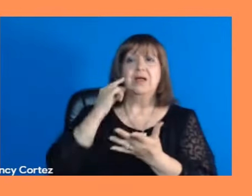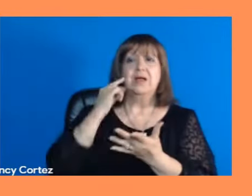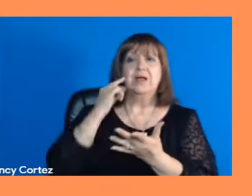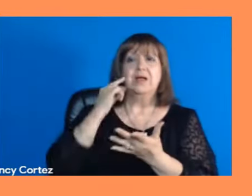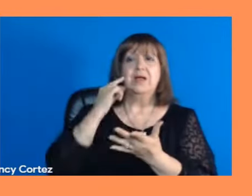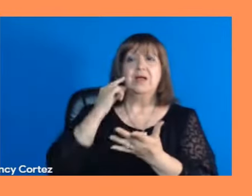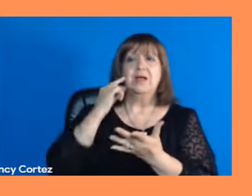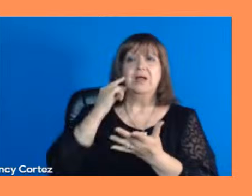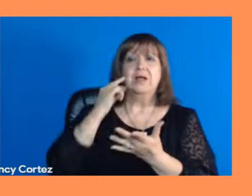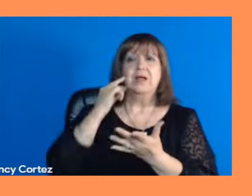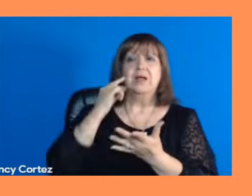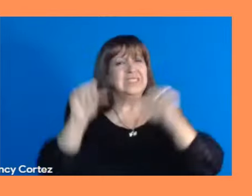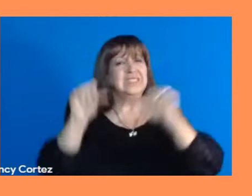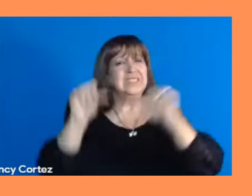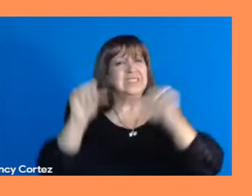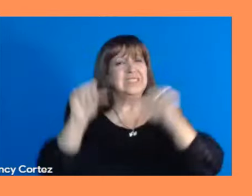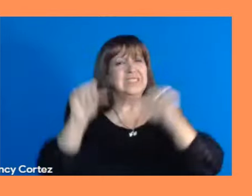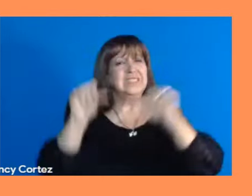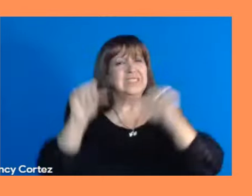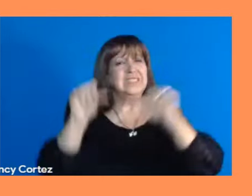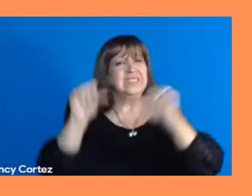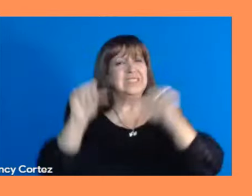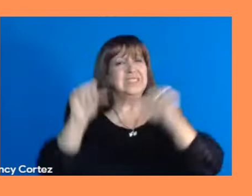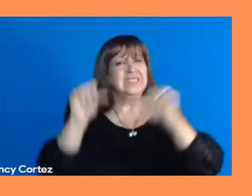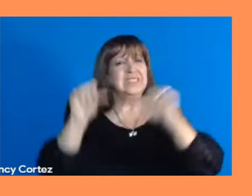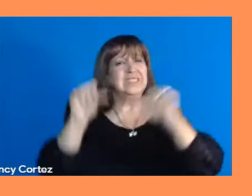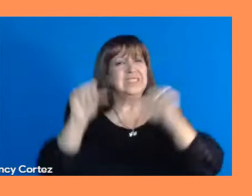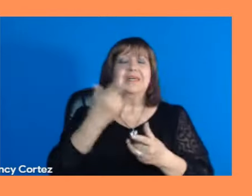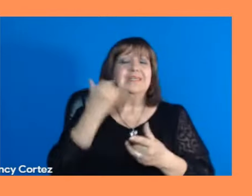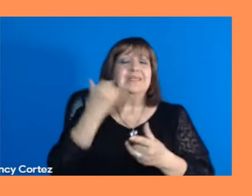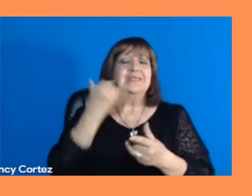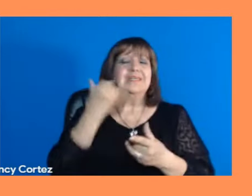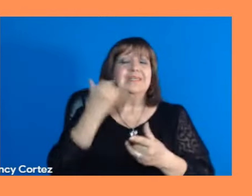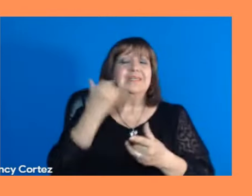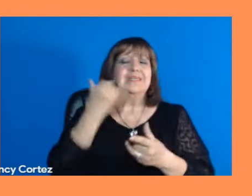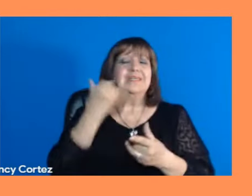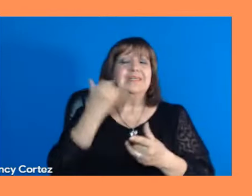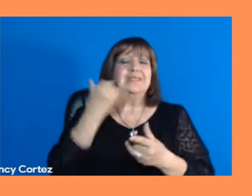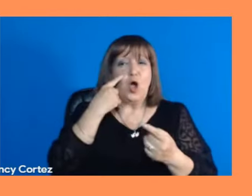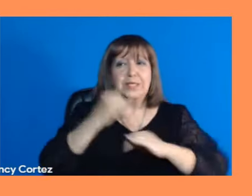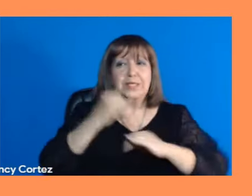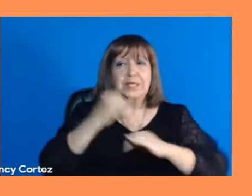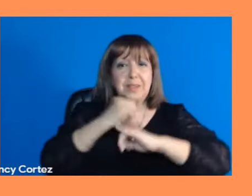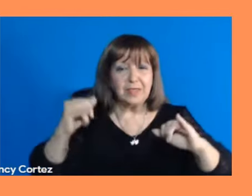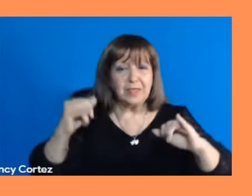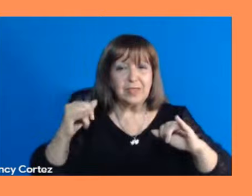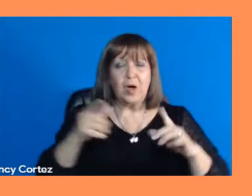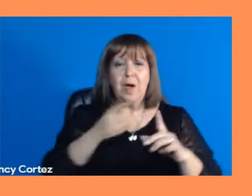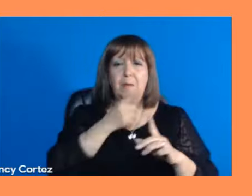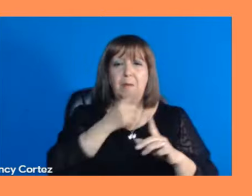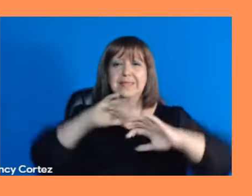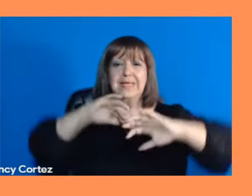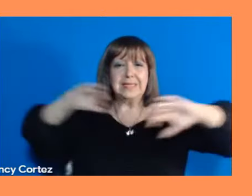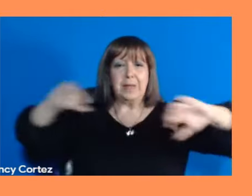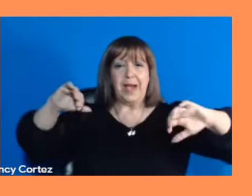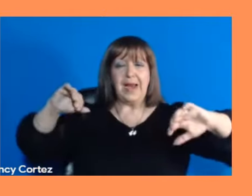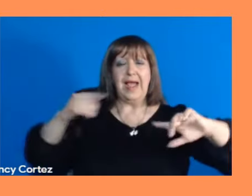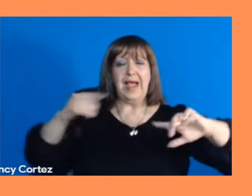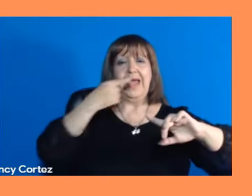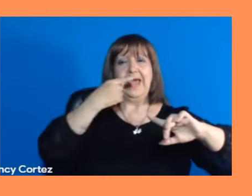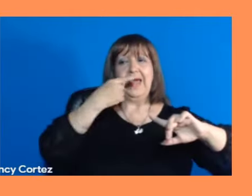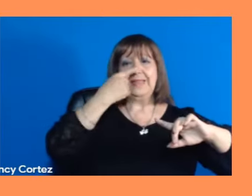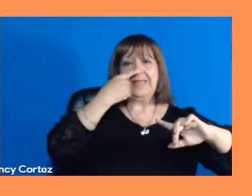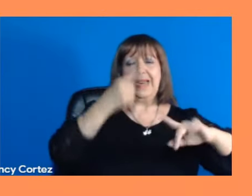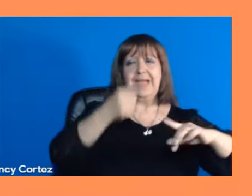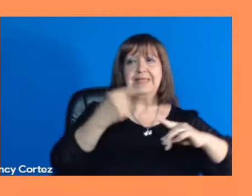producen conocimiento lo hacen objetivamente, es decir, separando sus intereses y puntos de vista. La